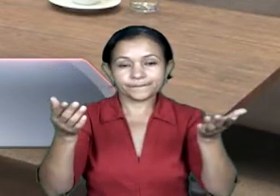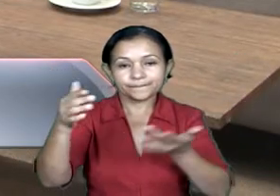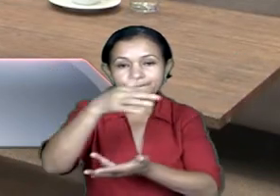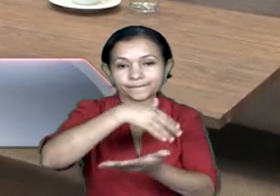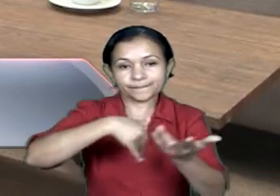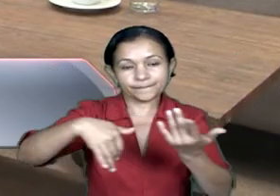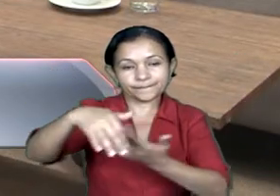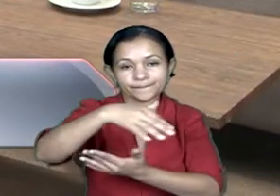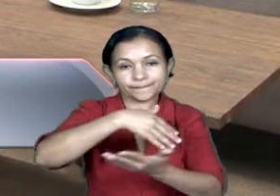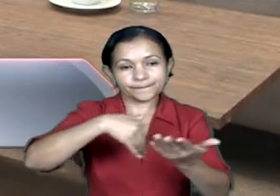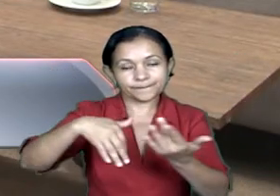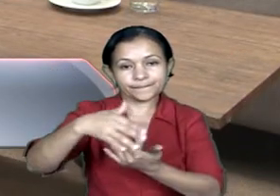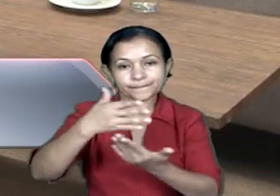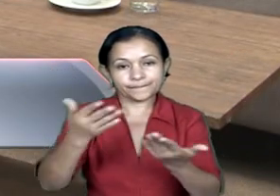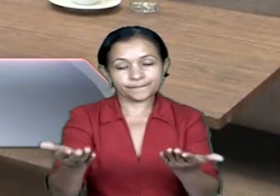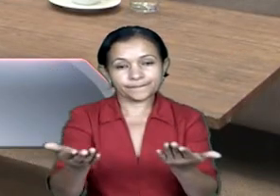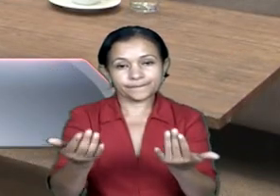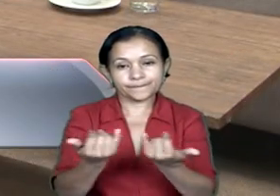que sostenemos